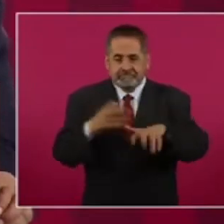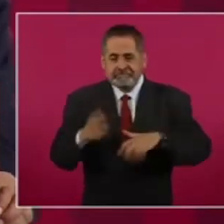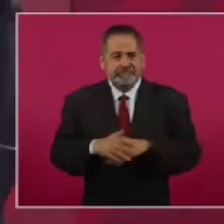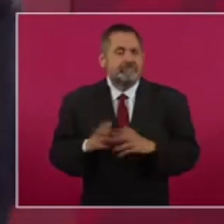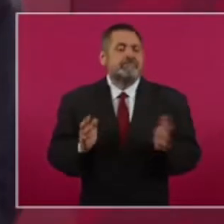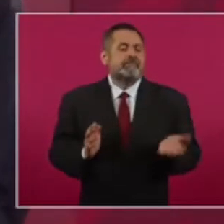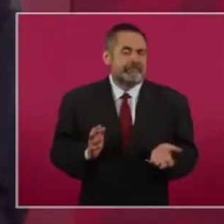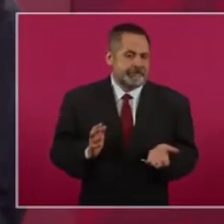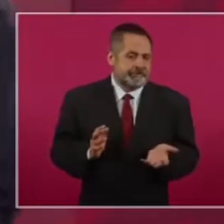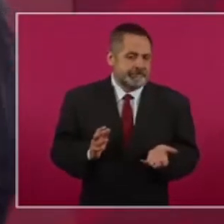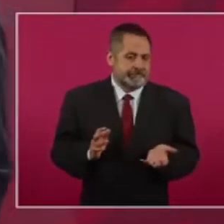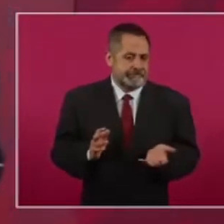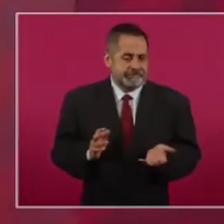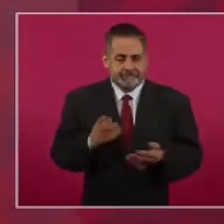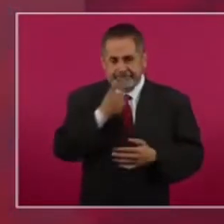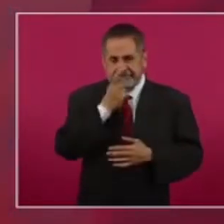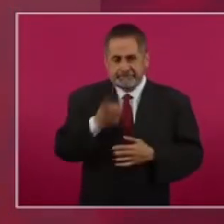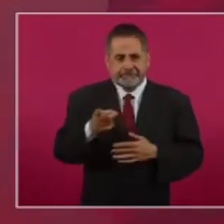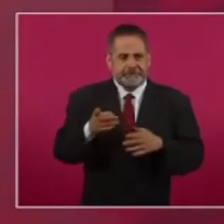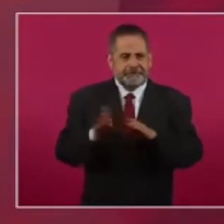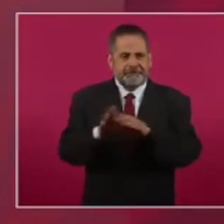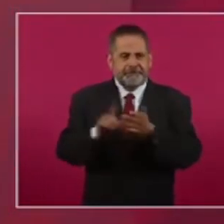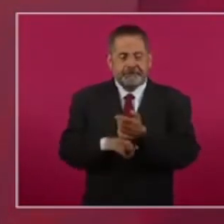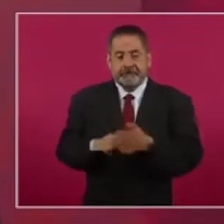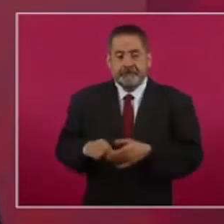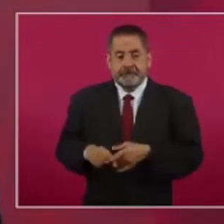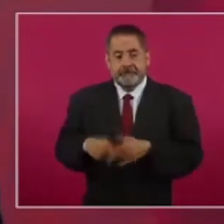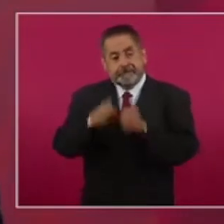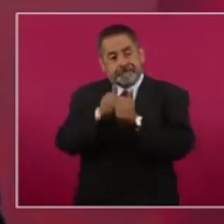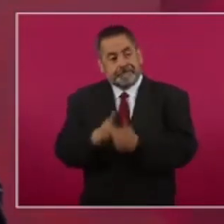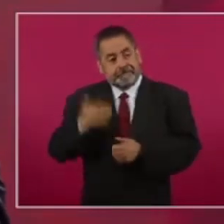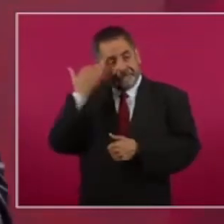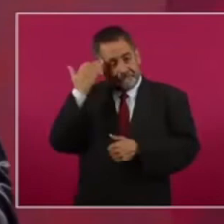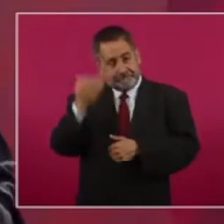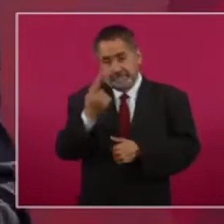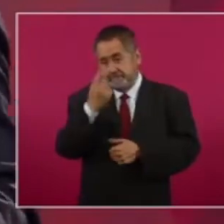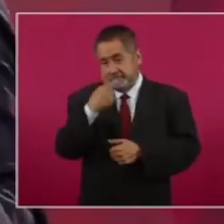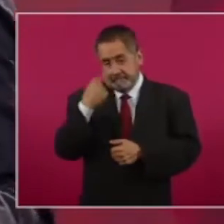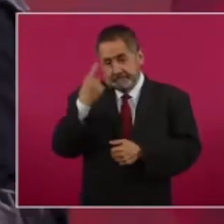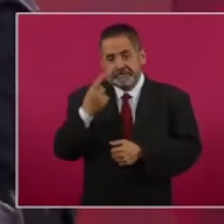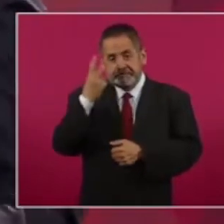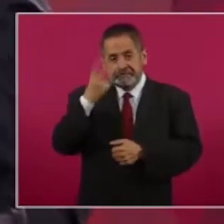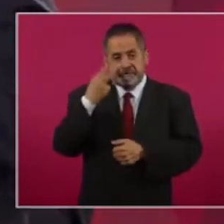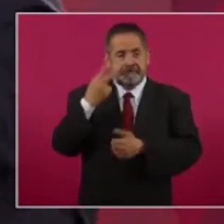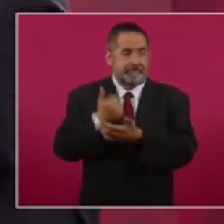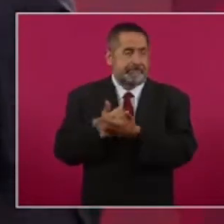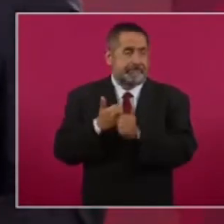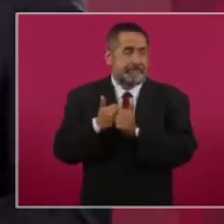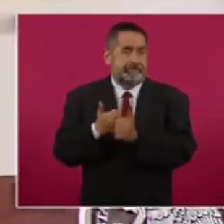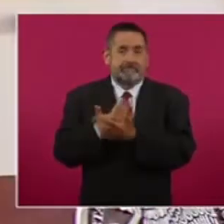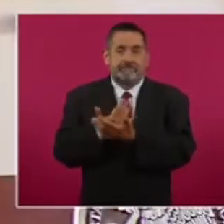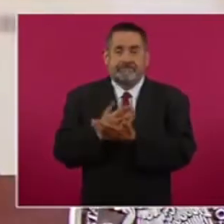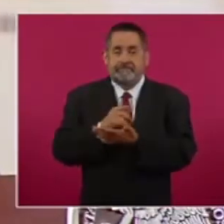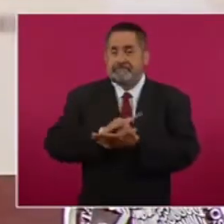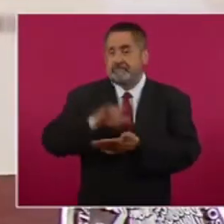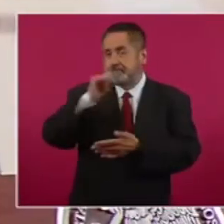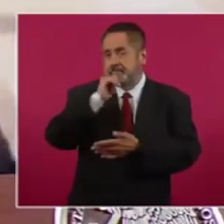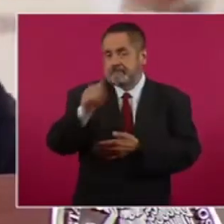si se les mantiene una hora, dos horas,